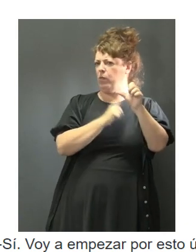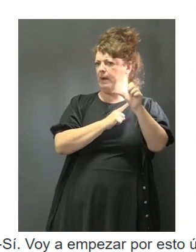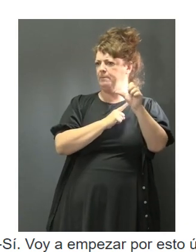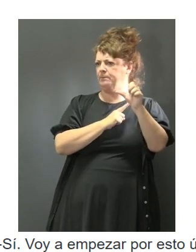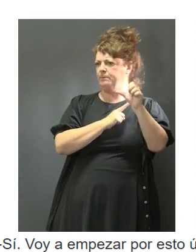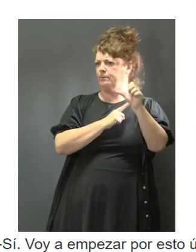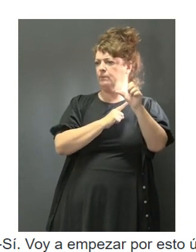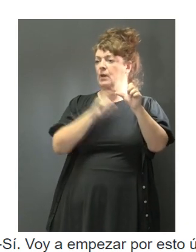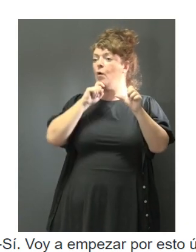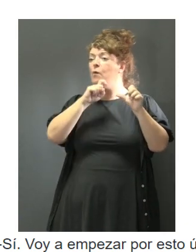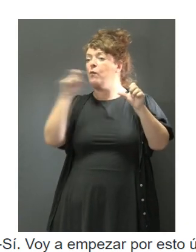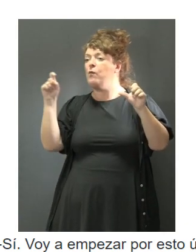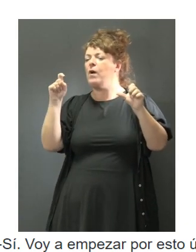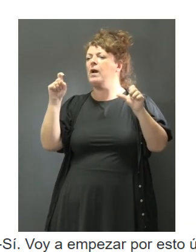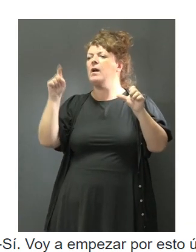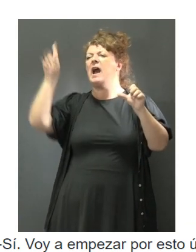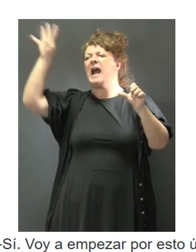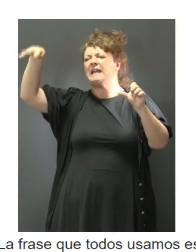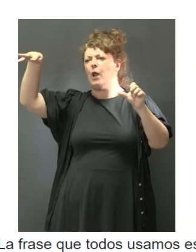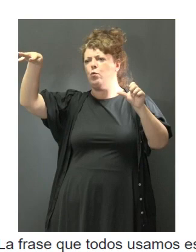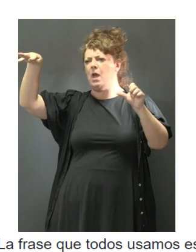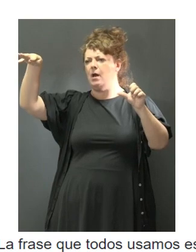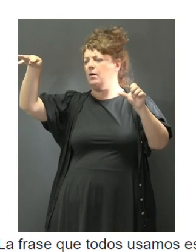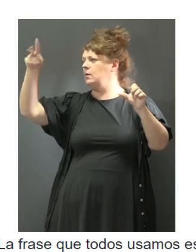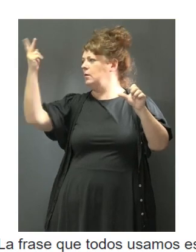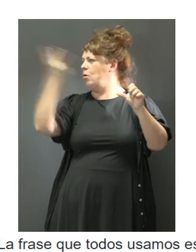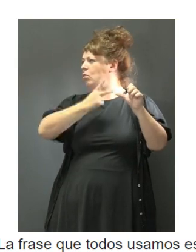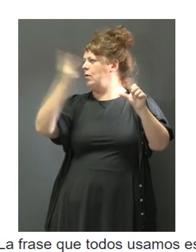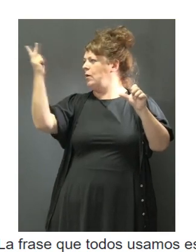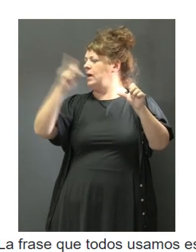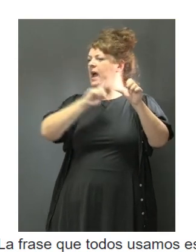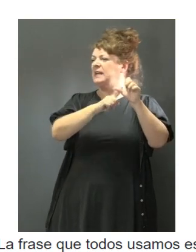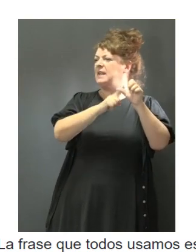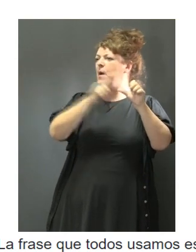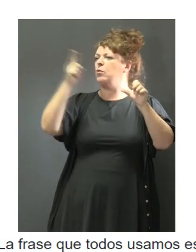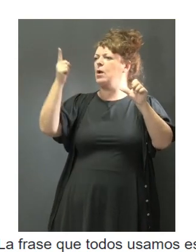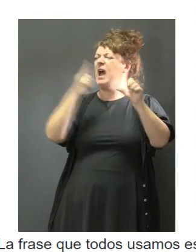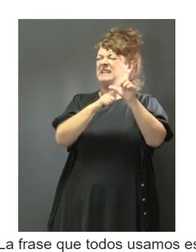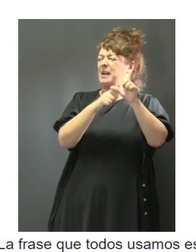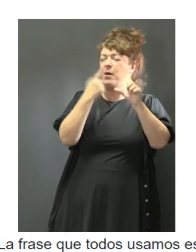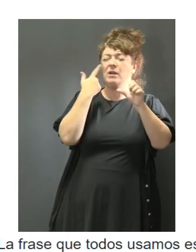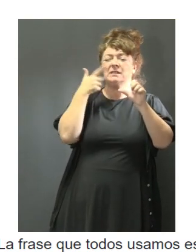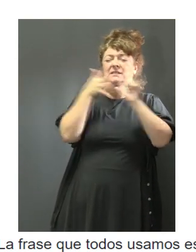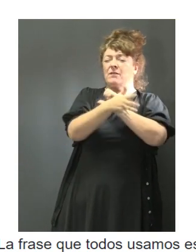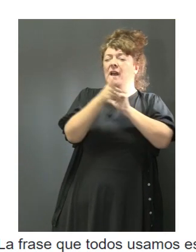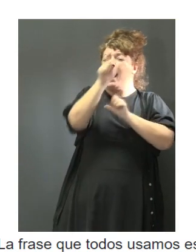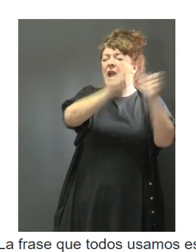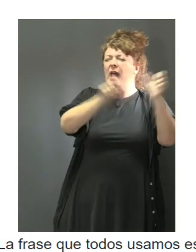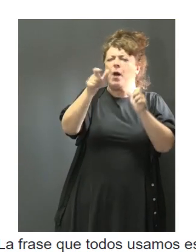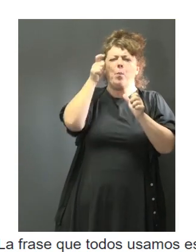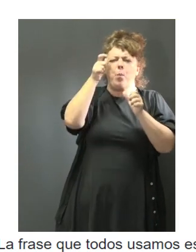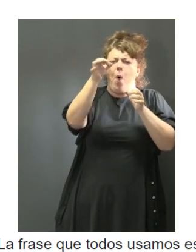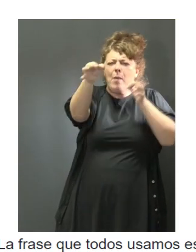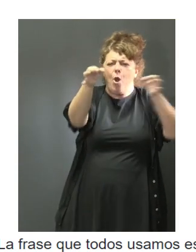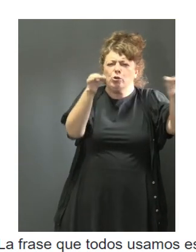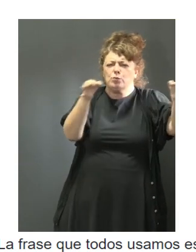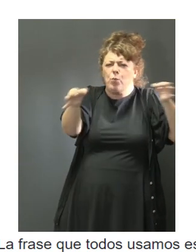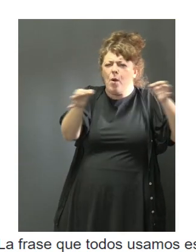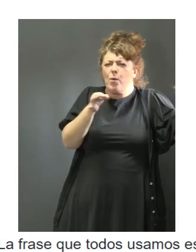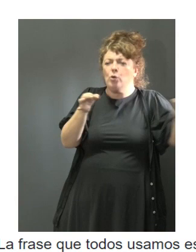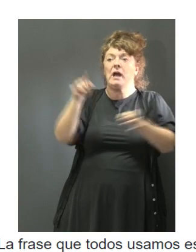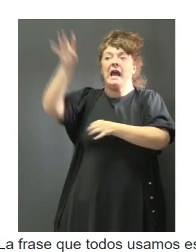y la Fundación Sant Joan de Déu de Cataluña. Por cierto, tenemos los dos temas demográficos. En Extremadura es de pueblos más aislados,